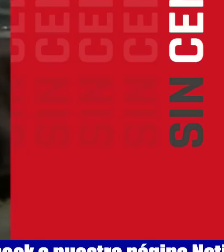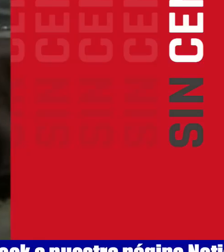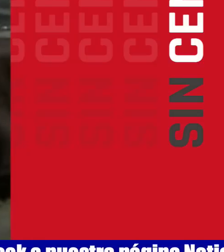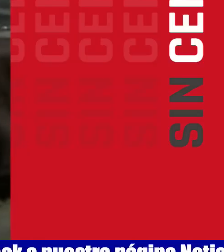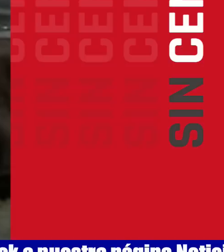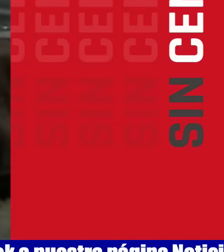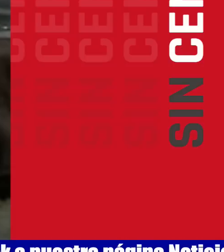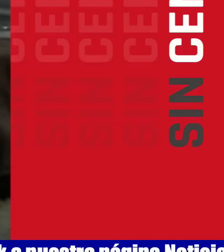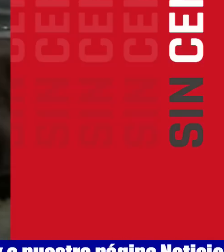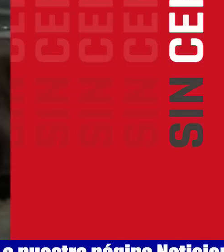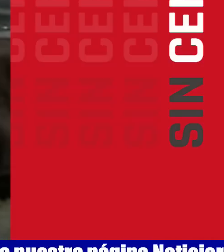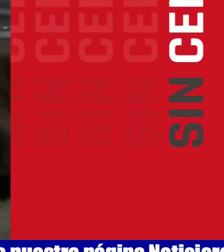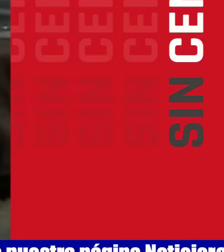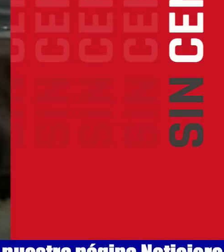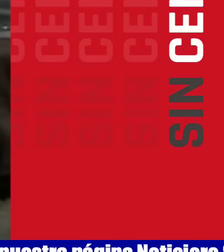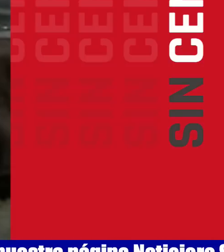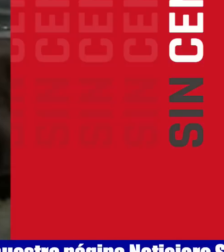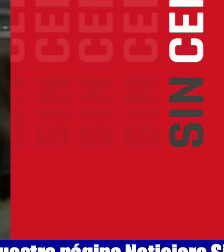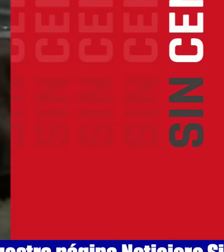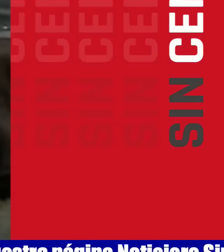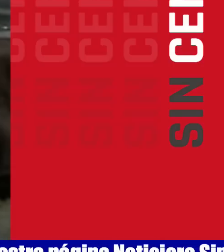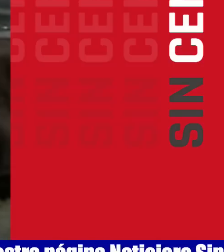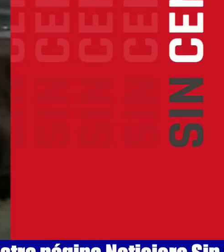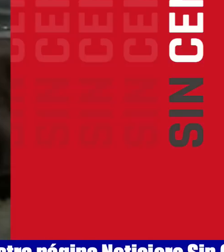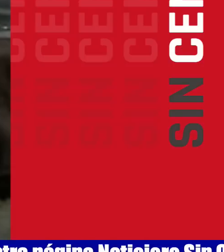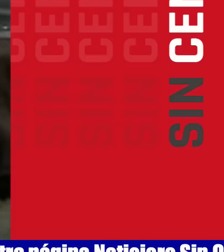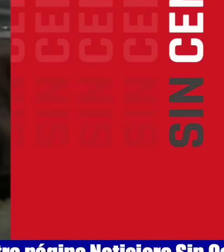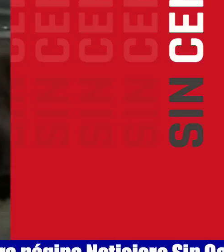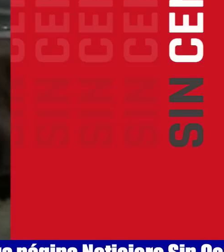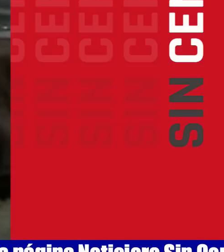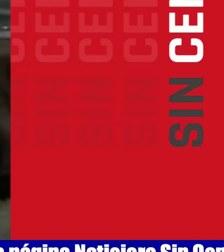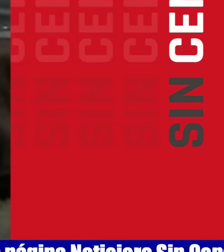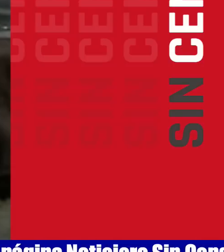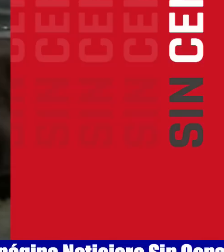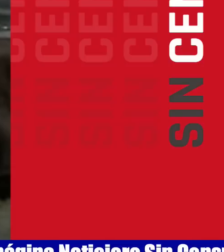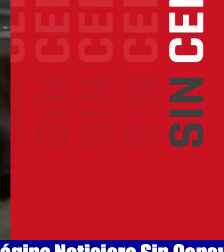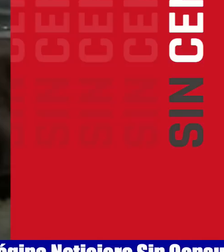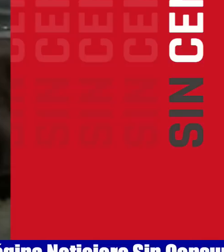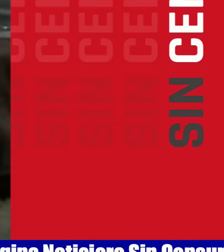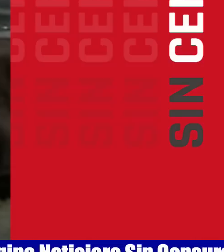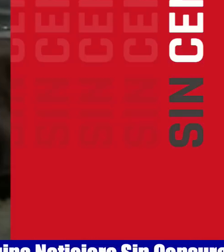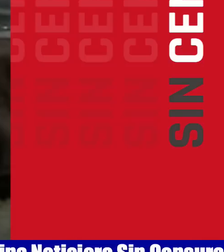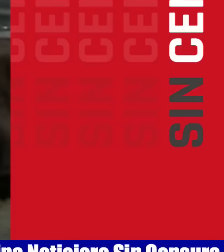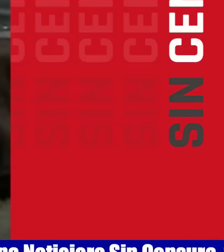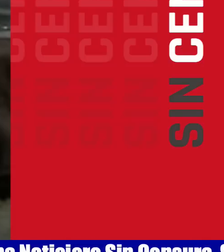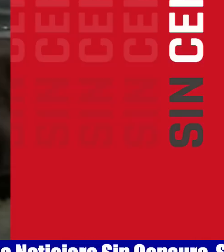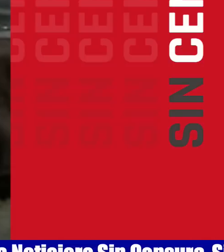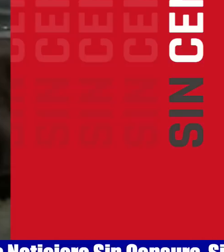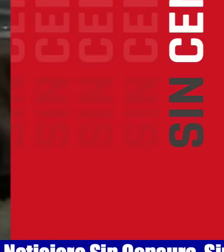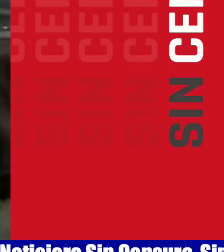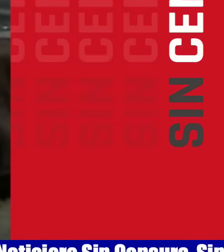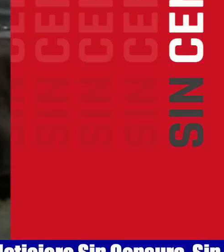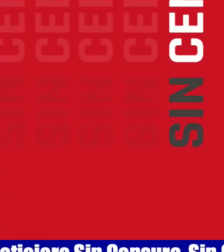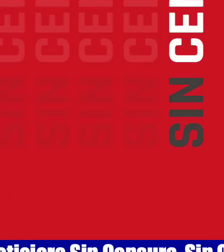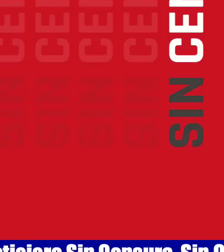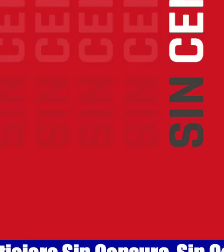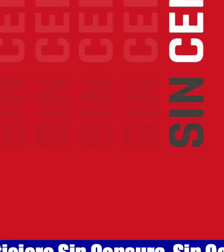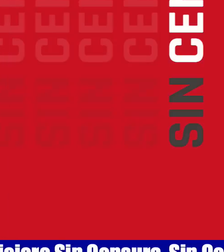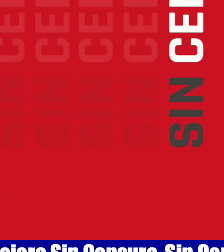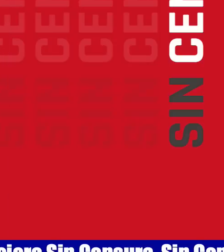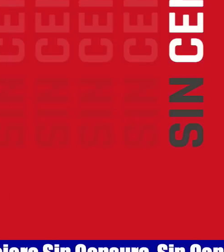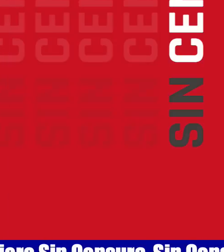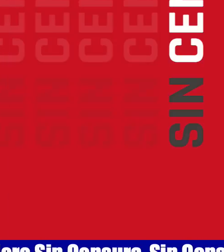se enganchó Dalila, le dijo que ese es tema en este momento, ¿no? Lo de Segalmex es tema. Y el presidente dice, no, a